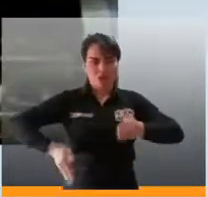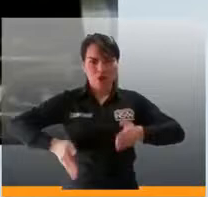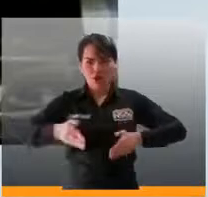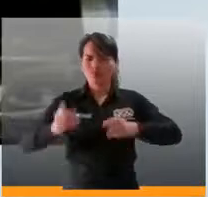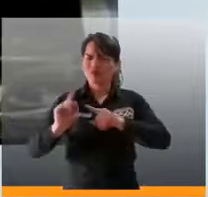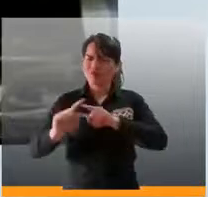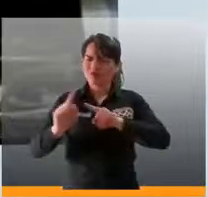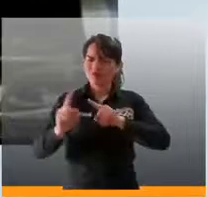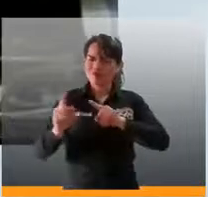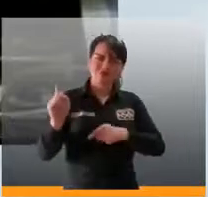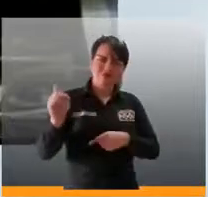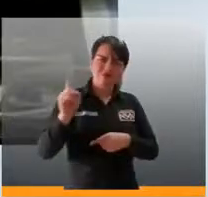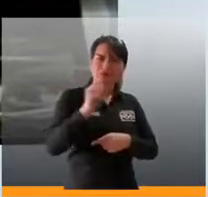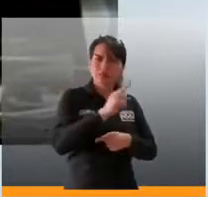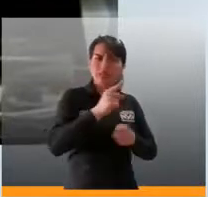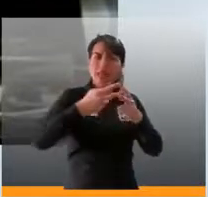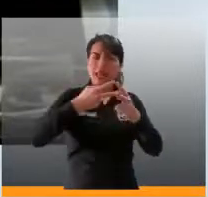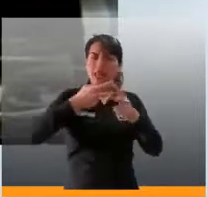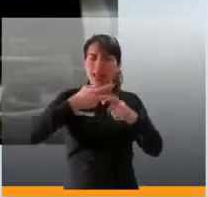todas estas herramientas